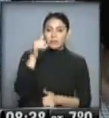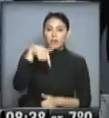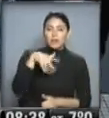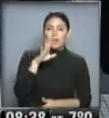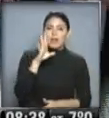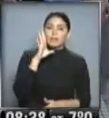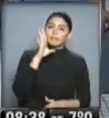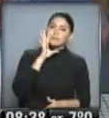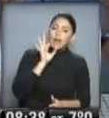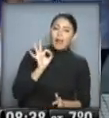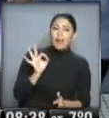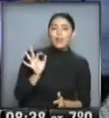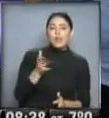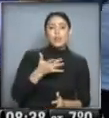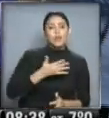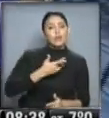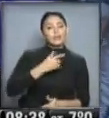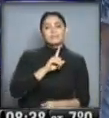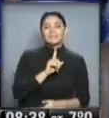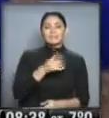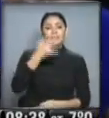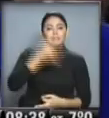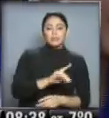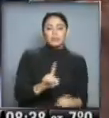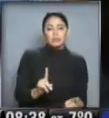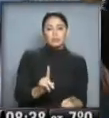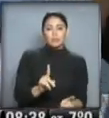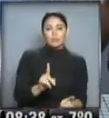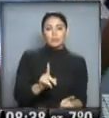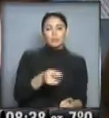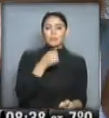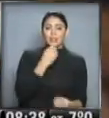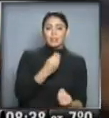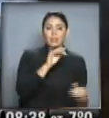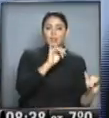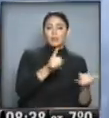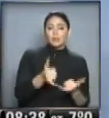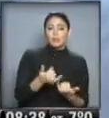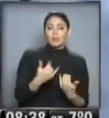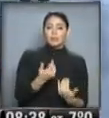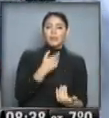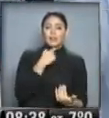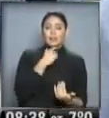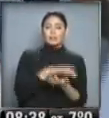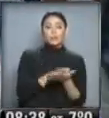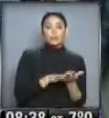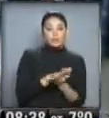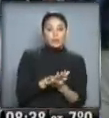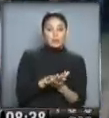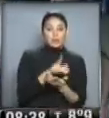algo que no es utilizado no es indicado mejor dicho para lo que los adolescentes intentan resolver